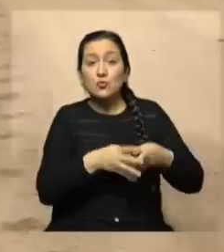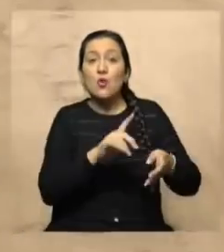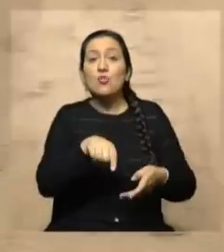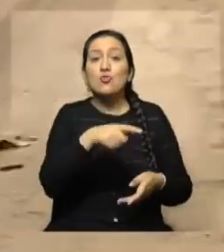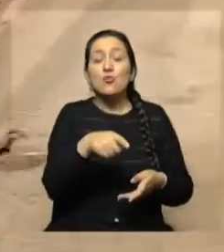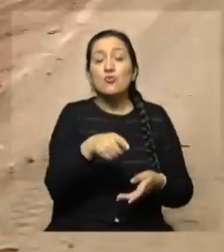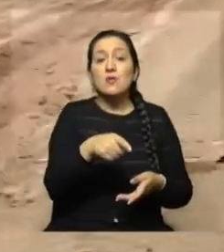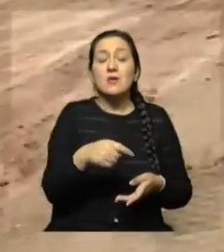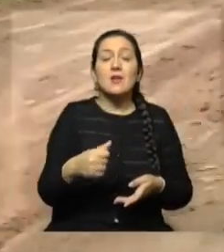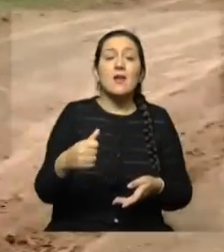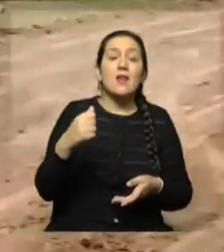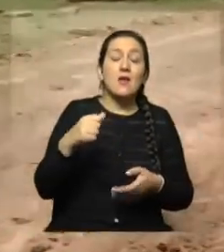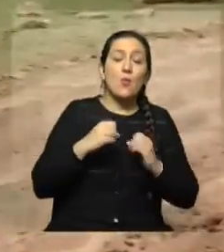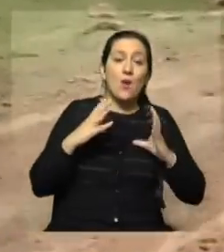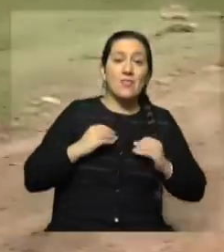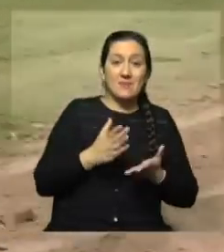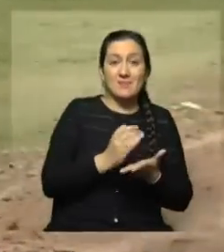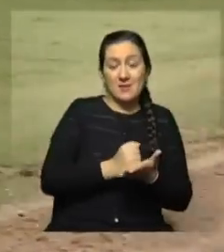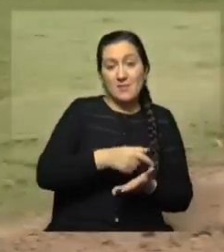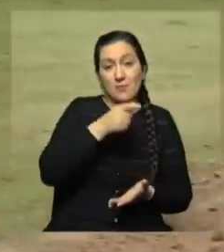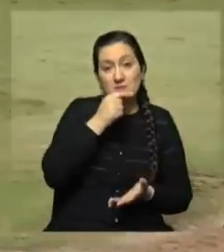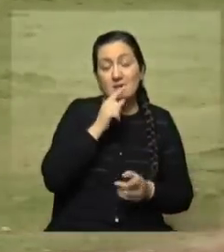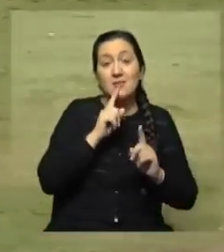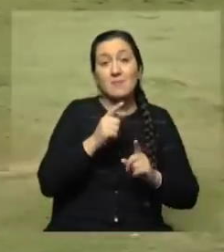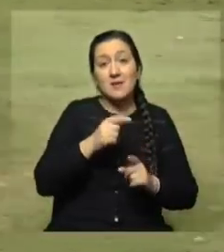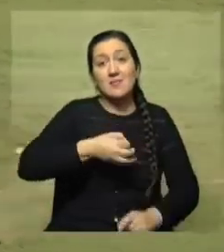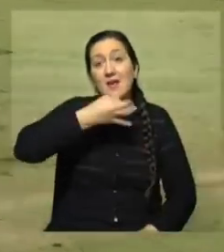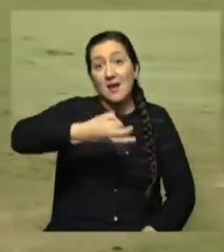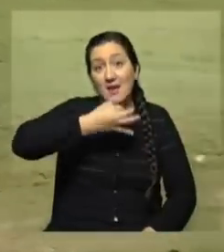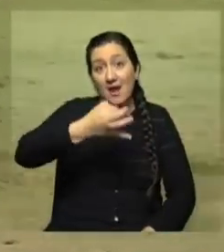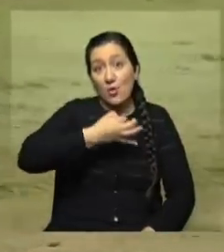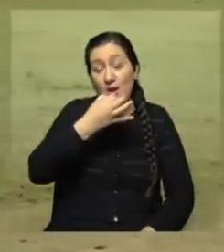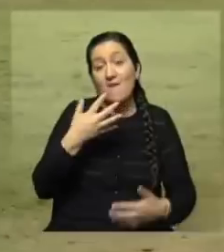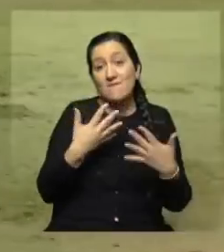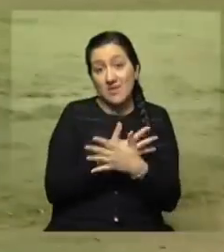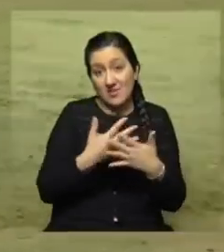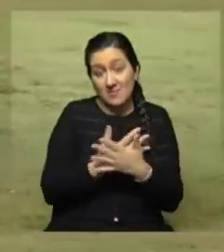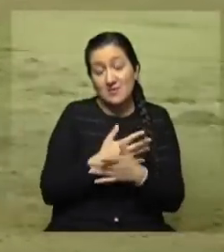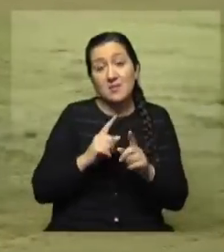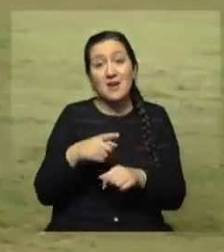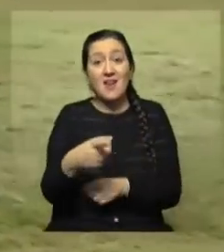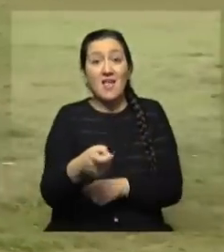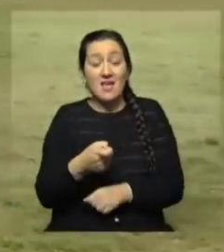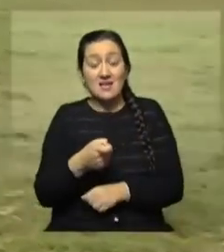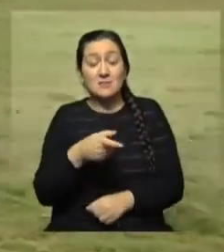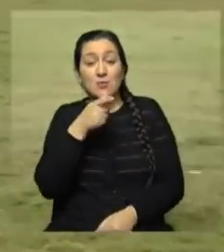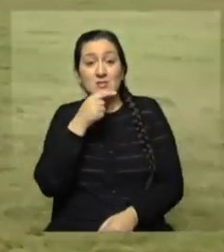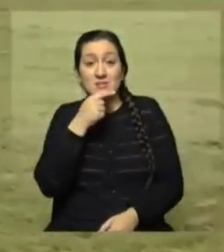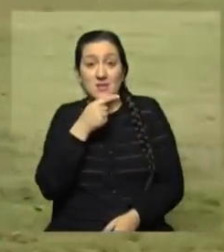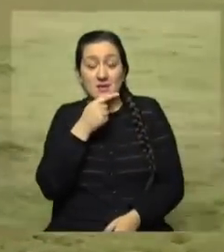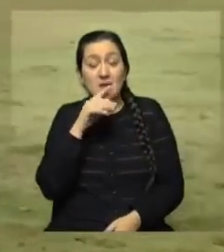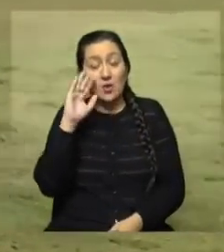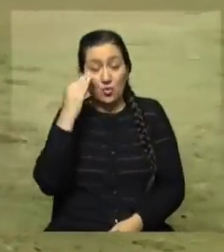de la escuela departamental de policía también dieron su testimonio en las primeras víctimas Mientras que el ex agente de policía imputado Alejandro Ferreira